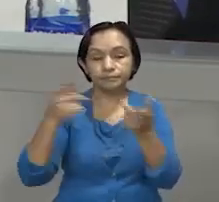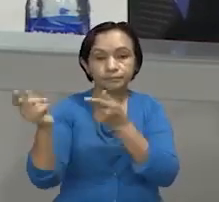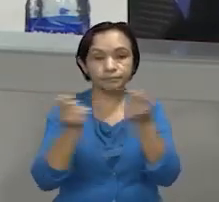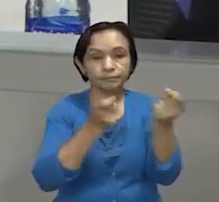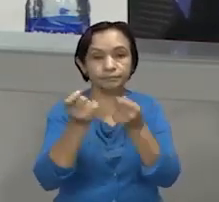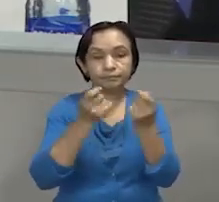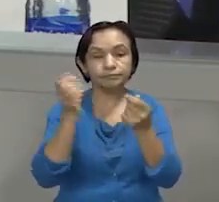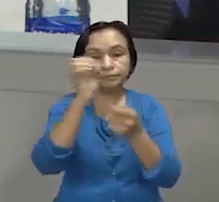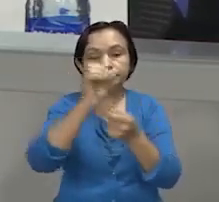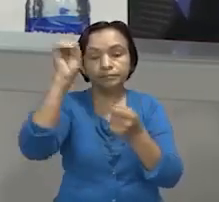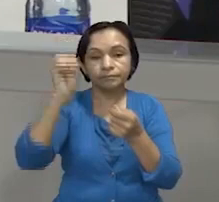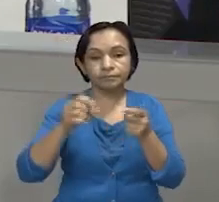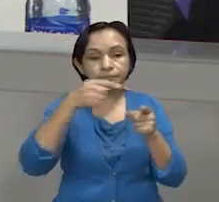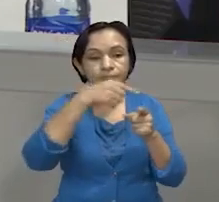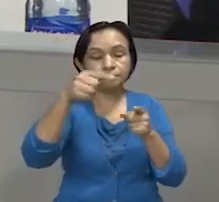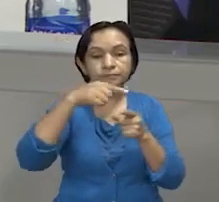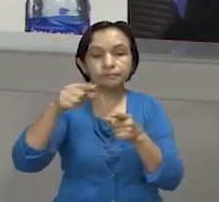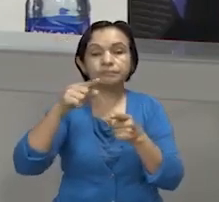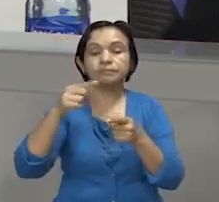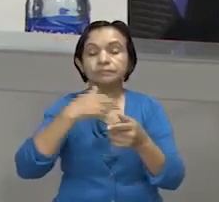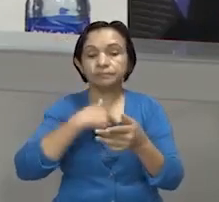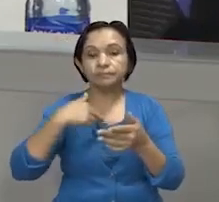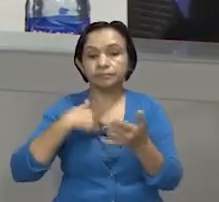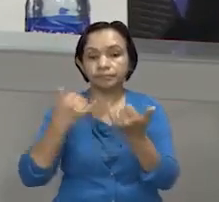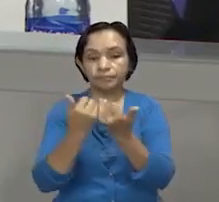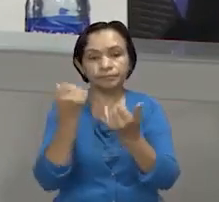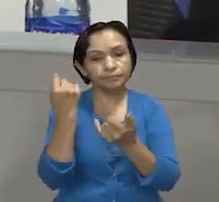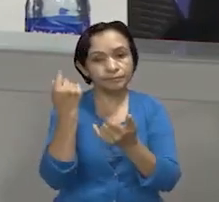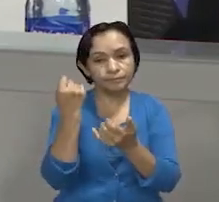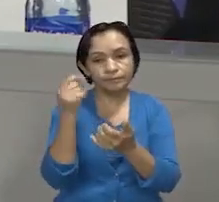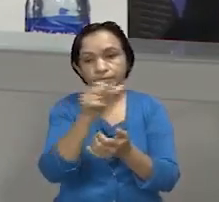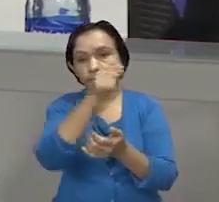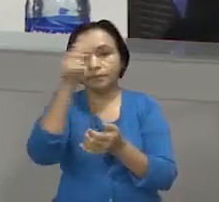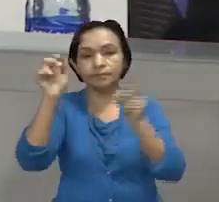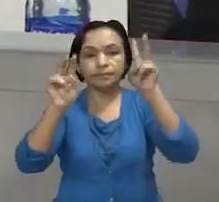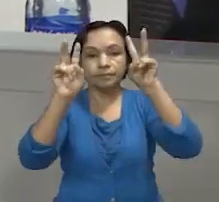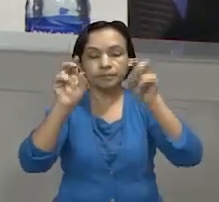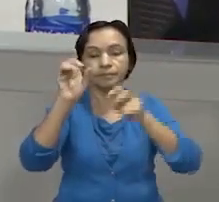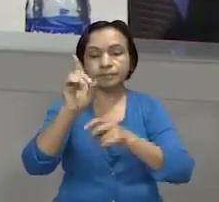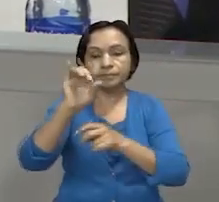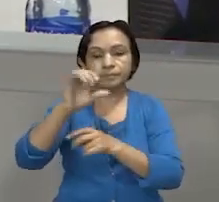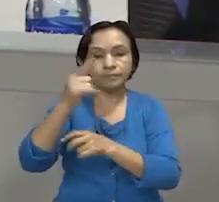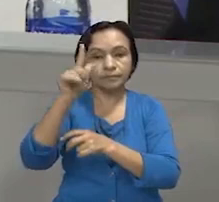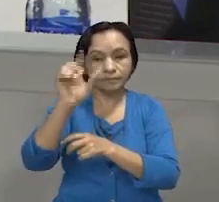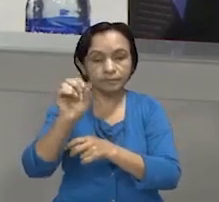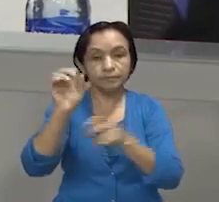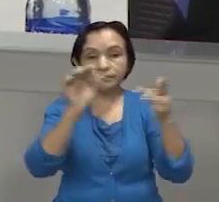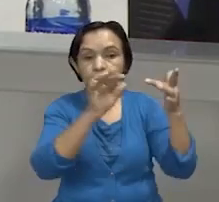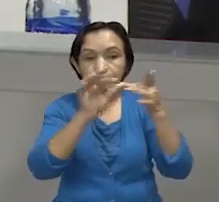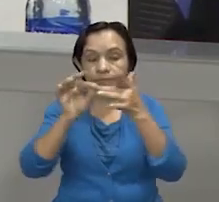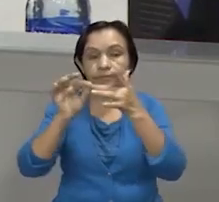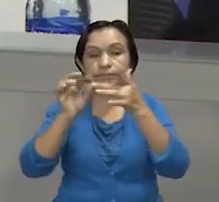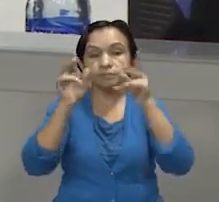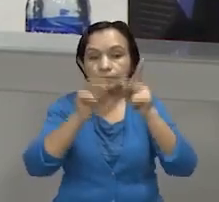reguladoras de los impuestos municipales genéricos y no contenidos en otras materias del digesto. De forma especial, contiene